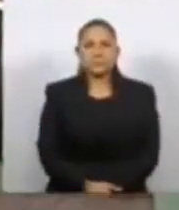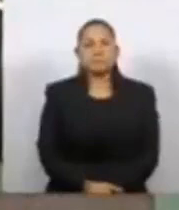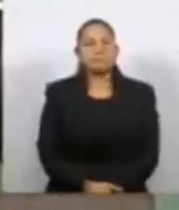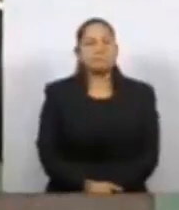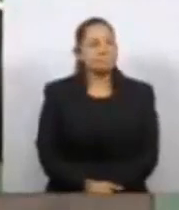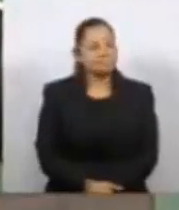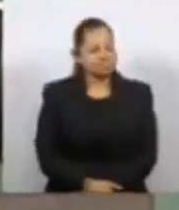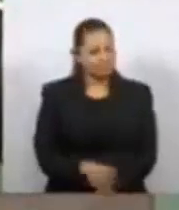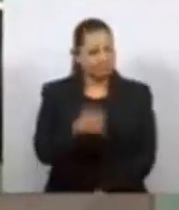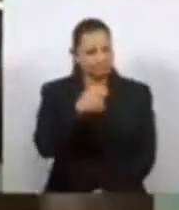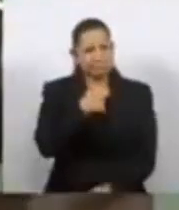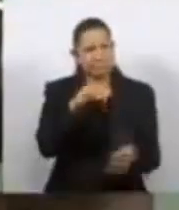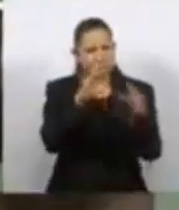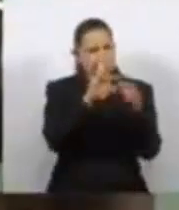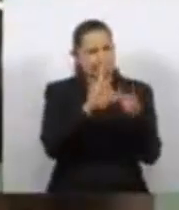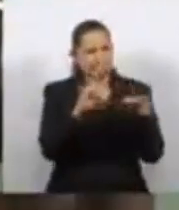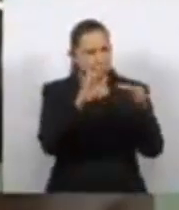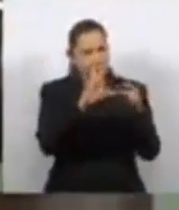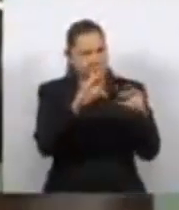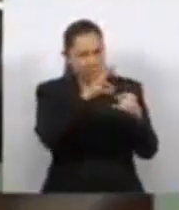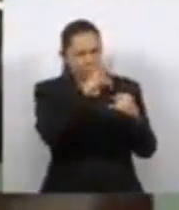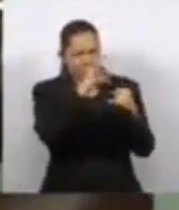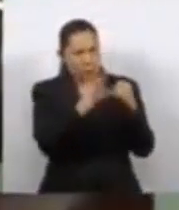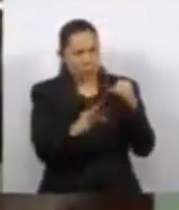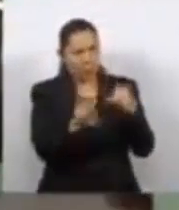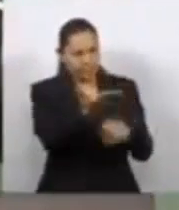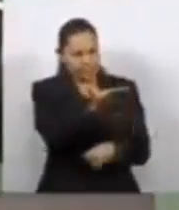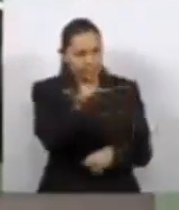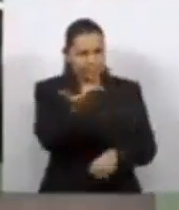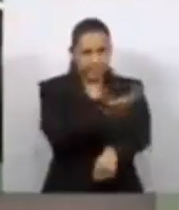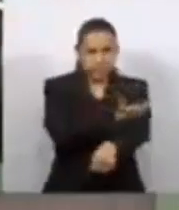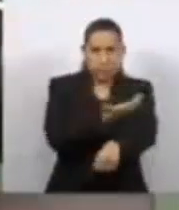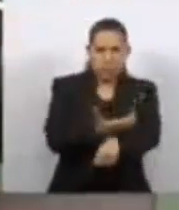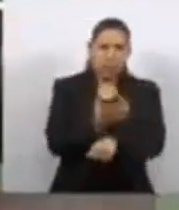Permítanme concluir con lo siguiente, compañeras y compañeros legisladores.